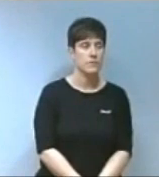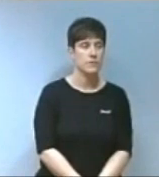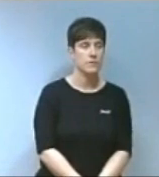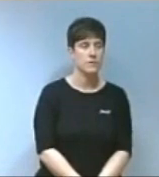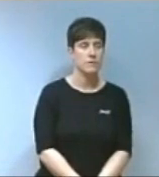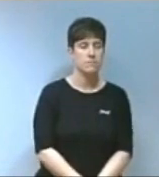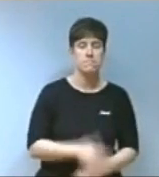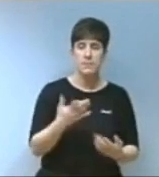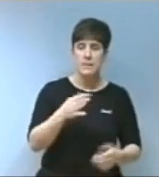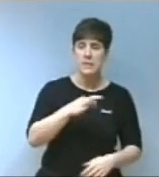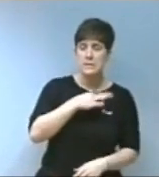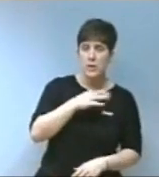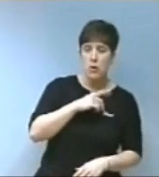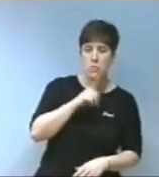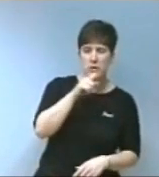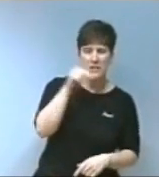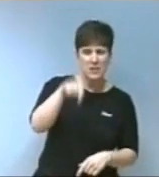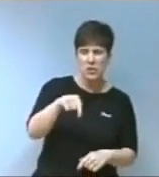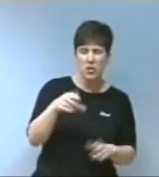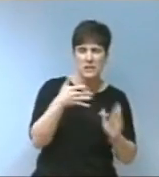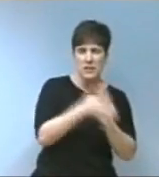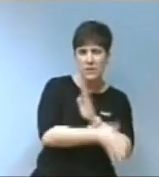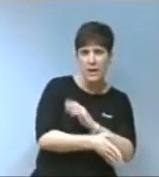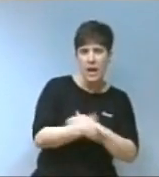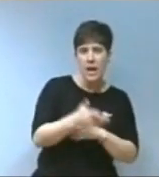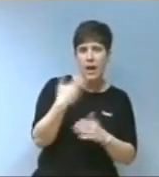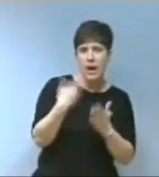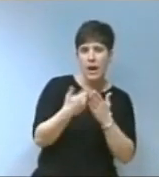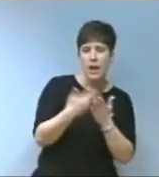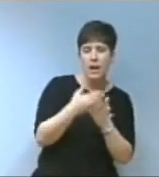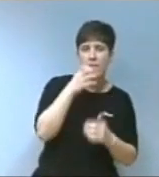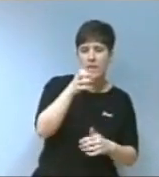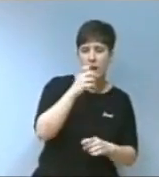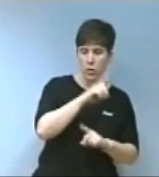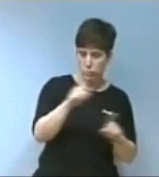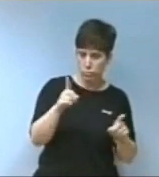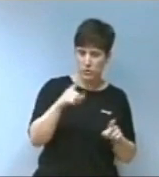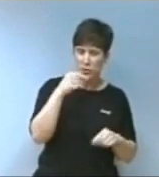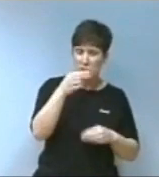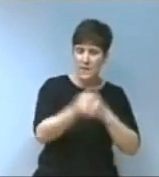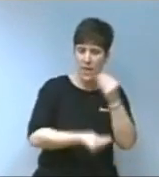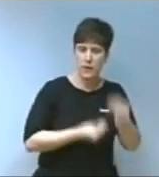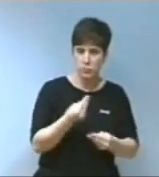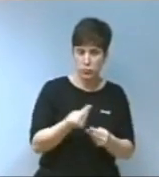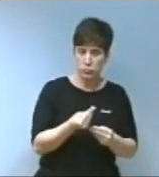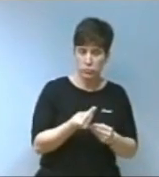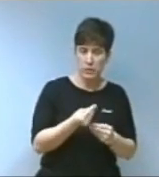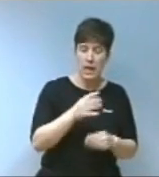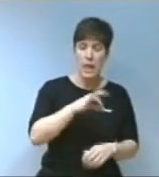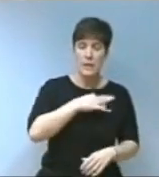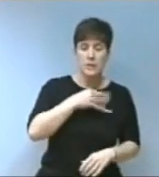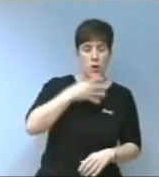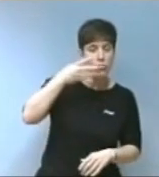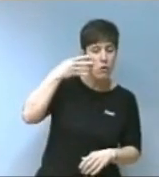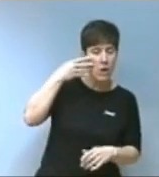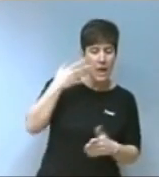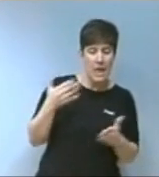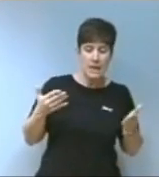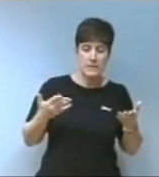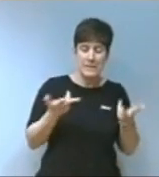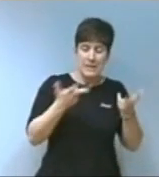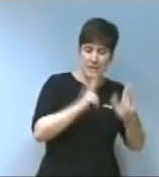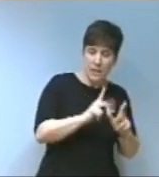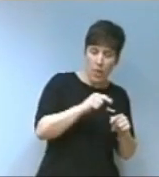Señor Puig, esto no va de reivindicaciones, esto va de hechos. El señor Torra, para empezar, se ha sentado en una reunión bilateral, eso ya está mal, con el